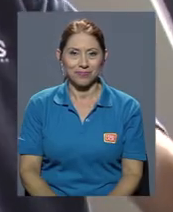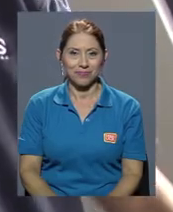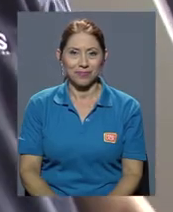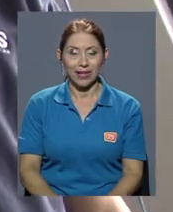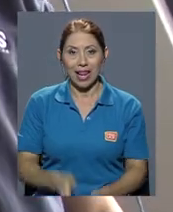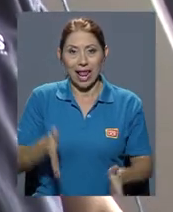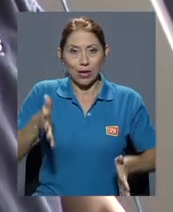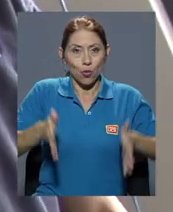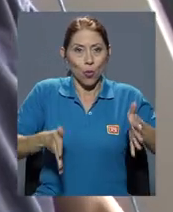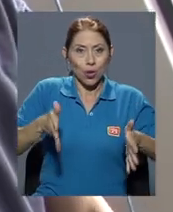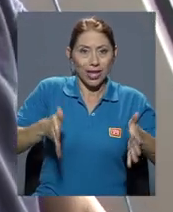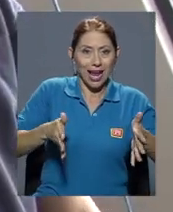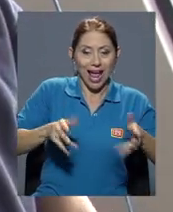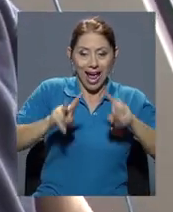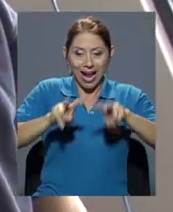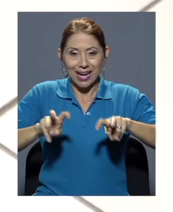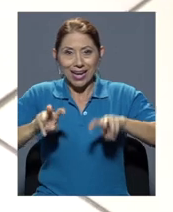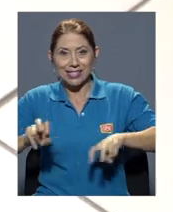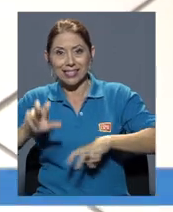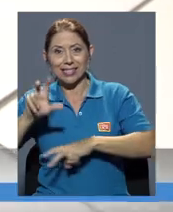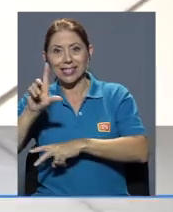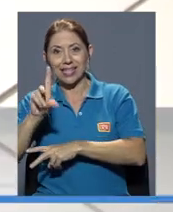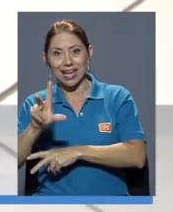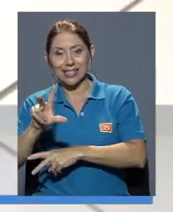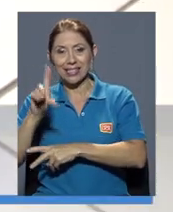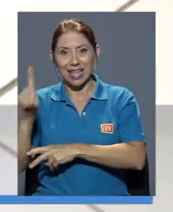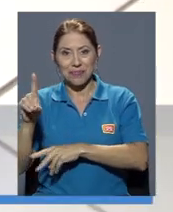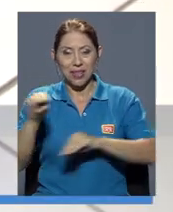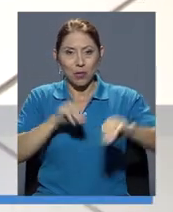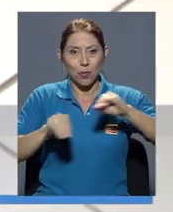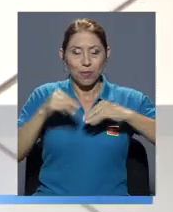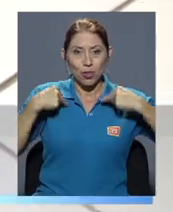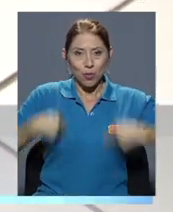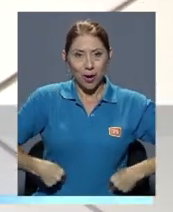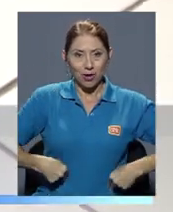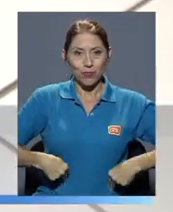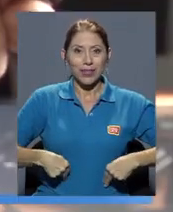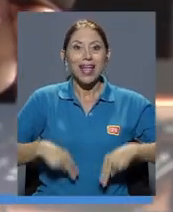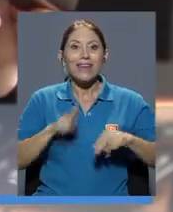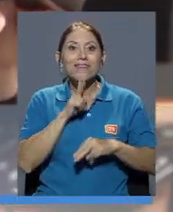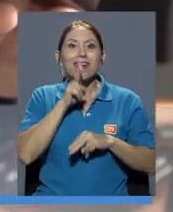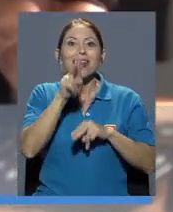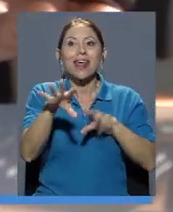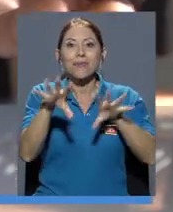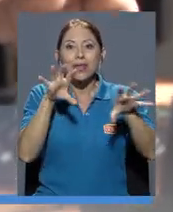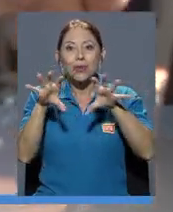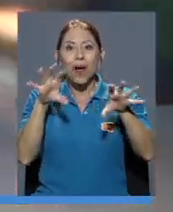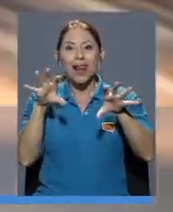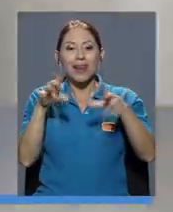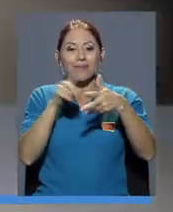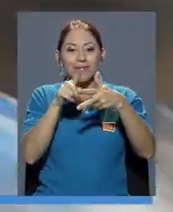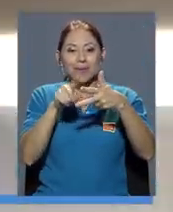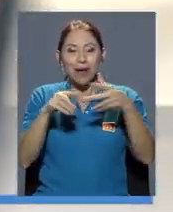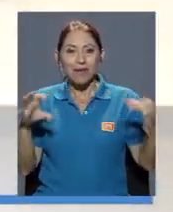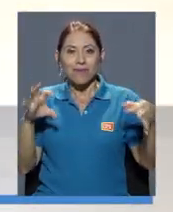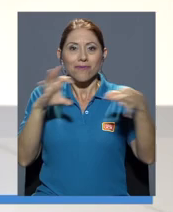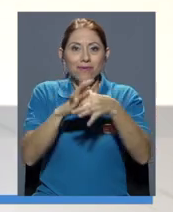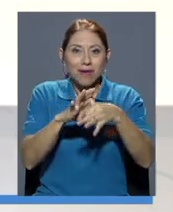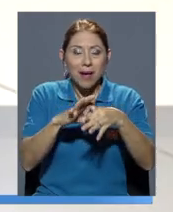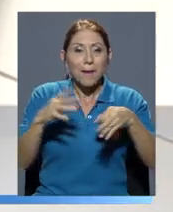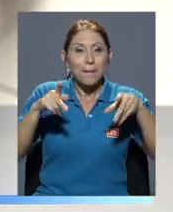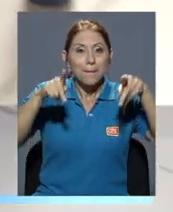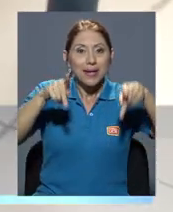La robótica, el análisis tridimensional del movimiento humano y la realidad virtual se combinan para brindarles a los pacientes de esclerosis